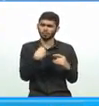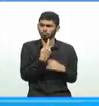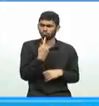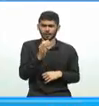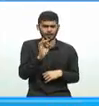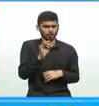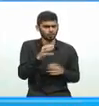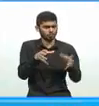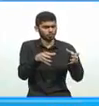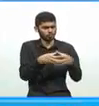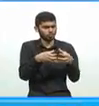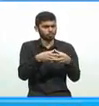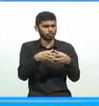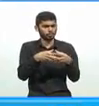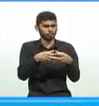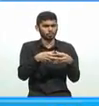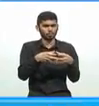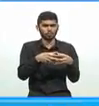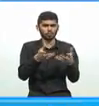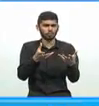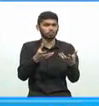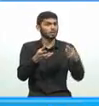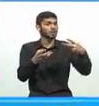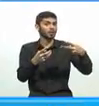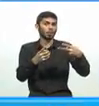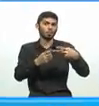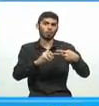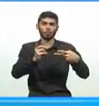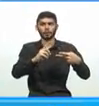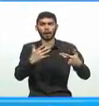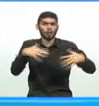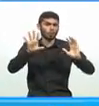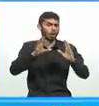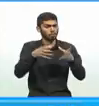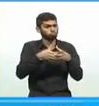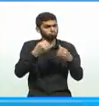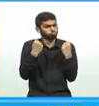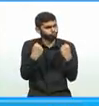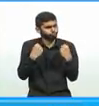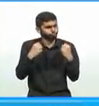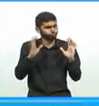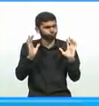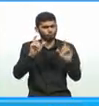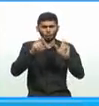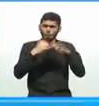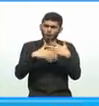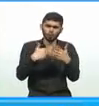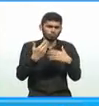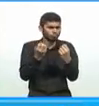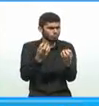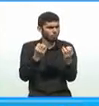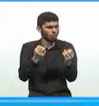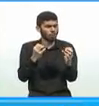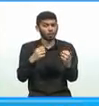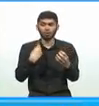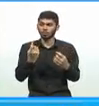que por algo están en la posición que están que tienen un plantel de de Gran jerarquía pero bueno confiamos en